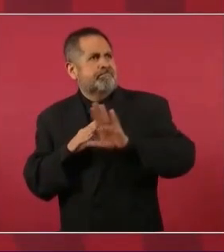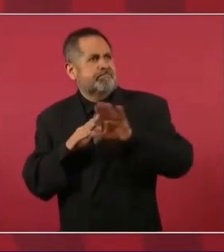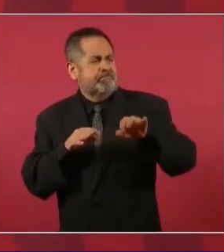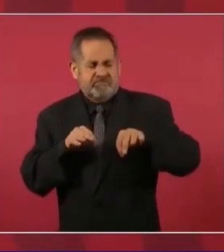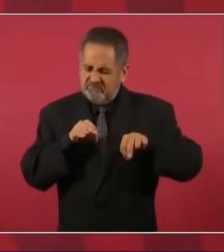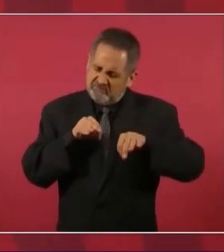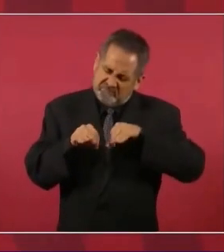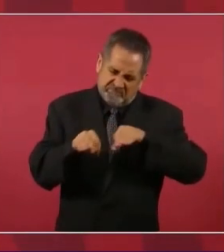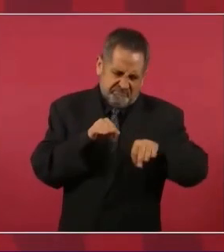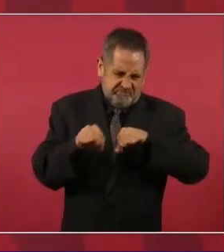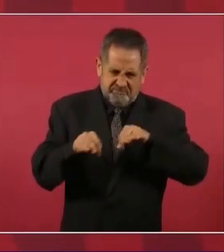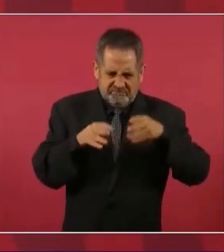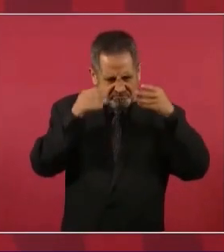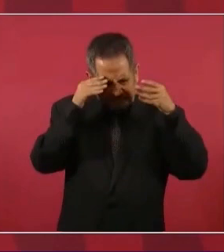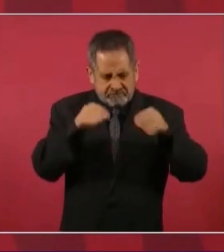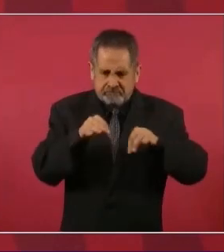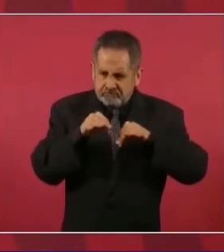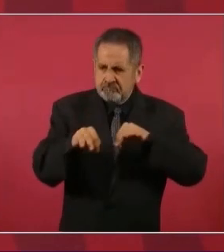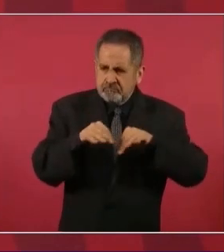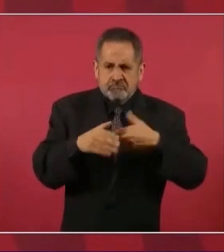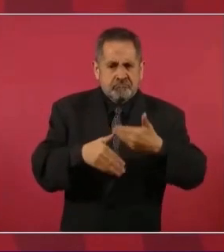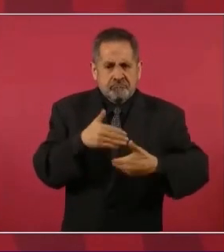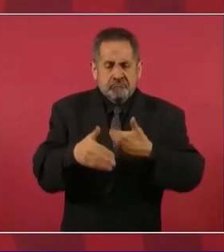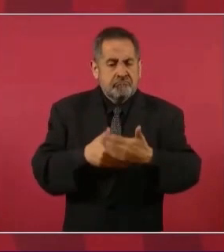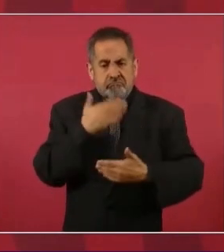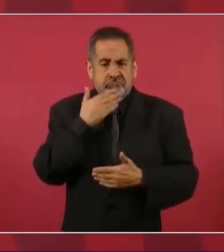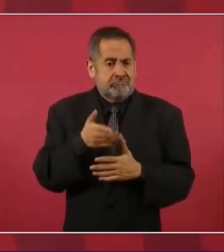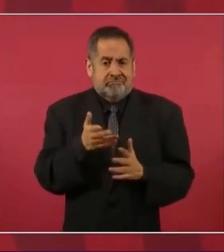dedicados por entero al trabajo,